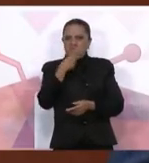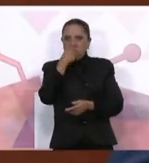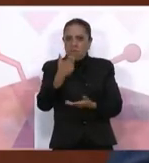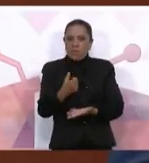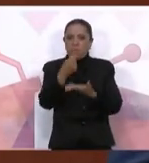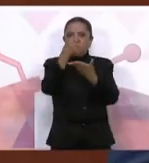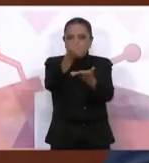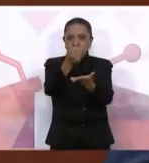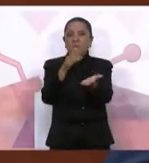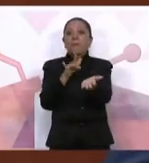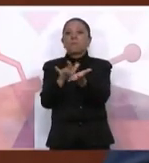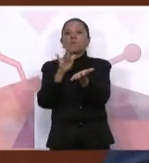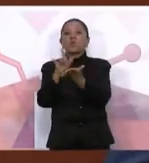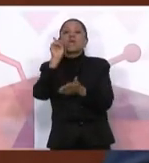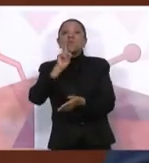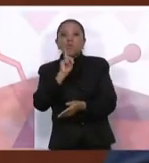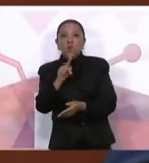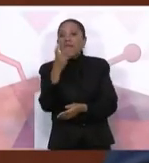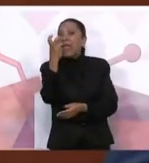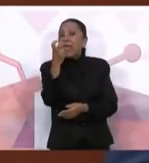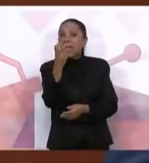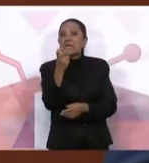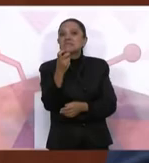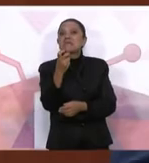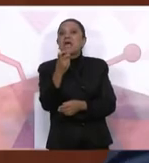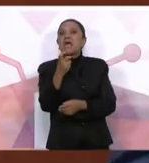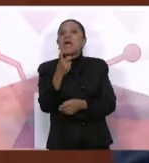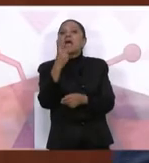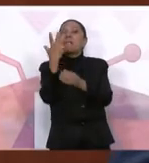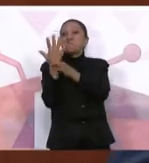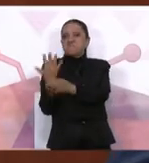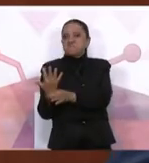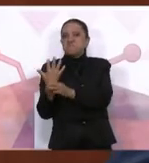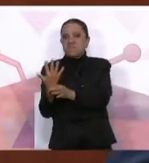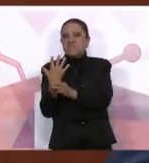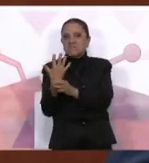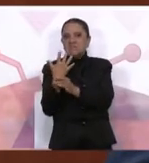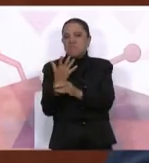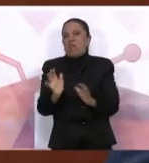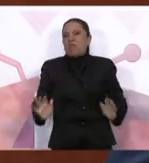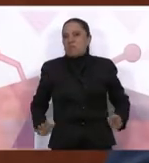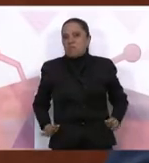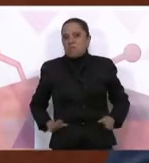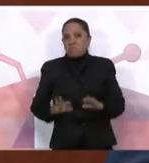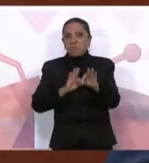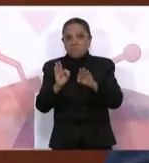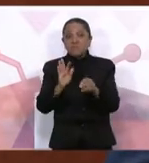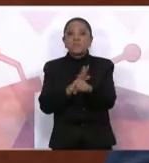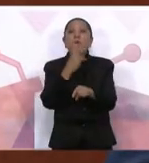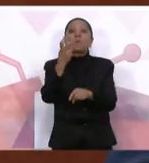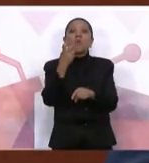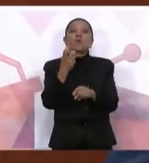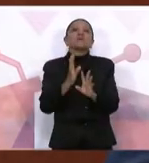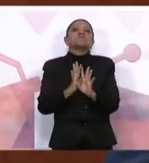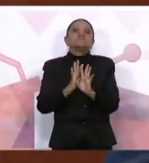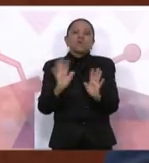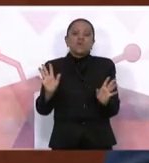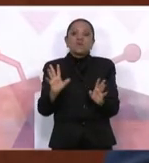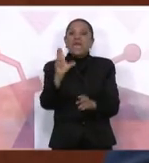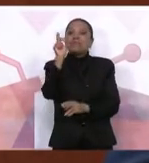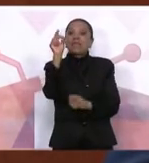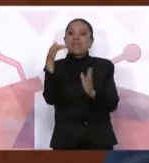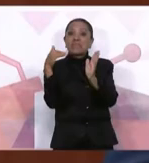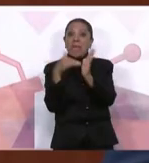mujeres esa será una de nuestras principales condiciones por eso vamos a apoyar a 30.000 mujeres jefas de